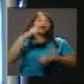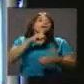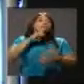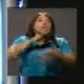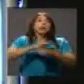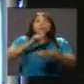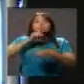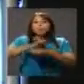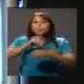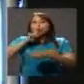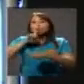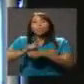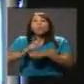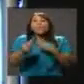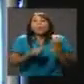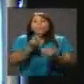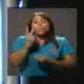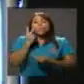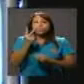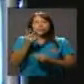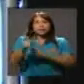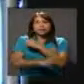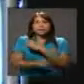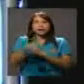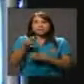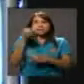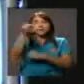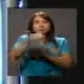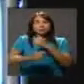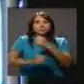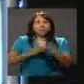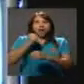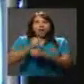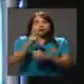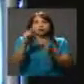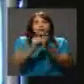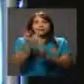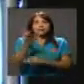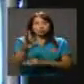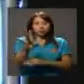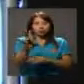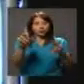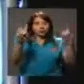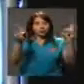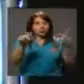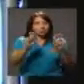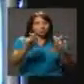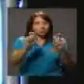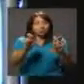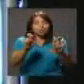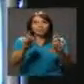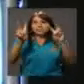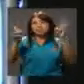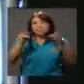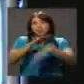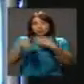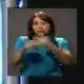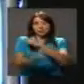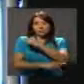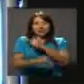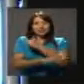como vamos a ver para el 2018 la educación y el país en general repito es en realidad